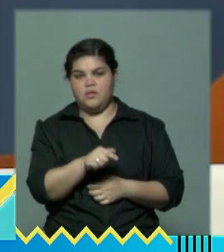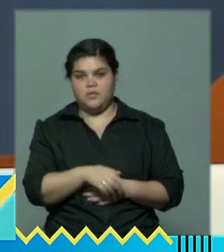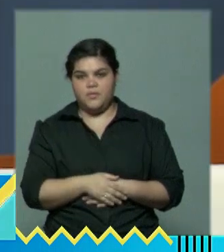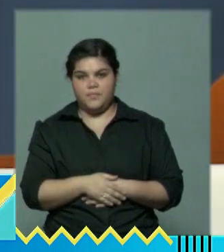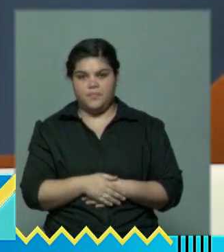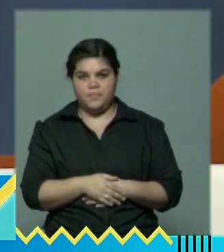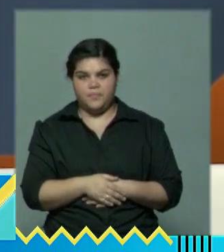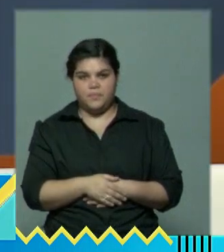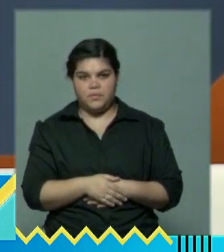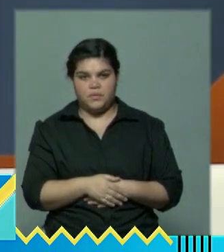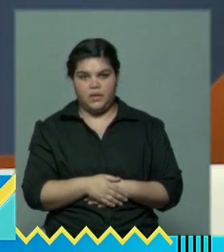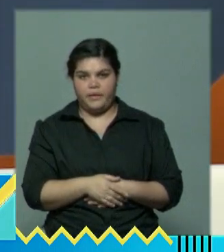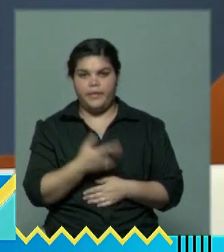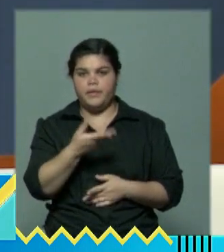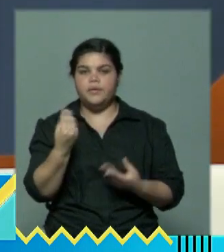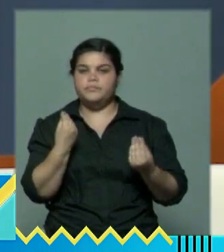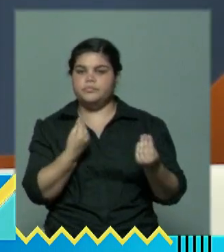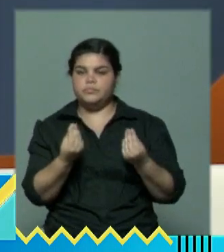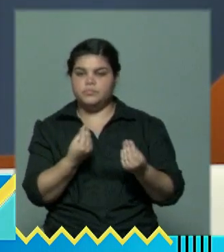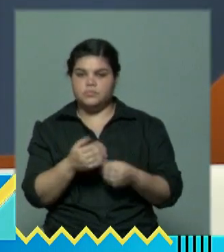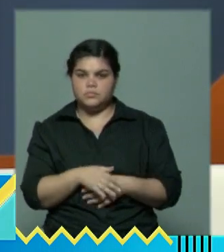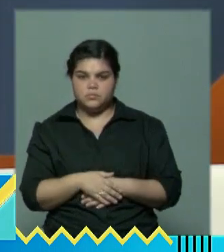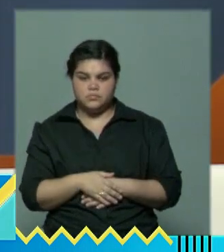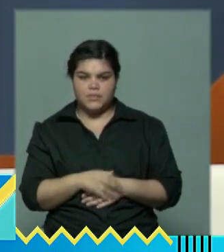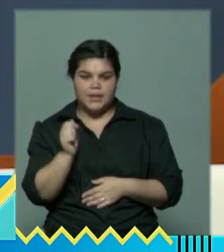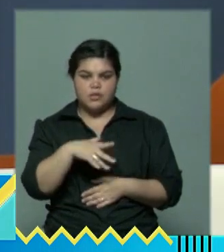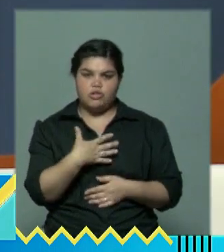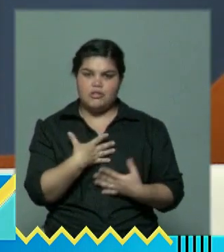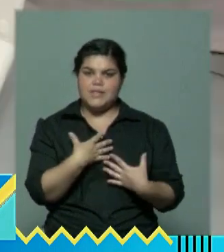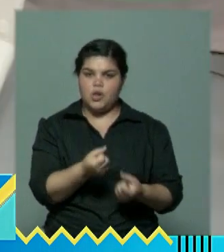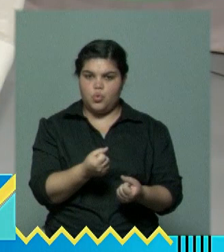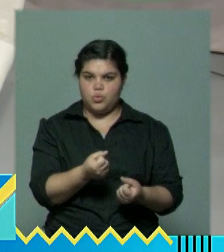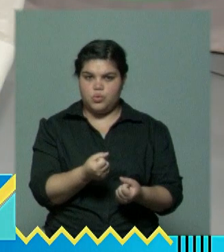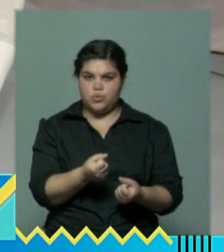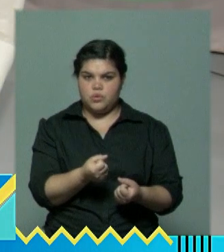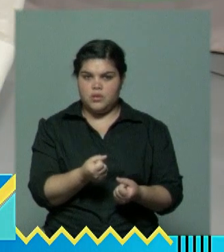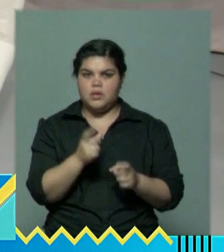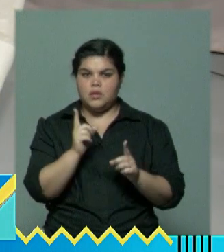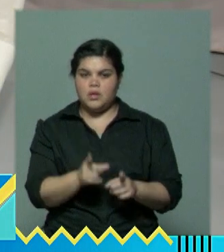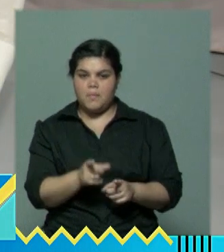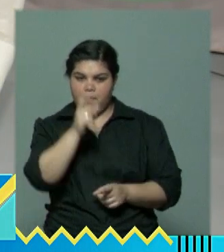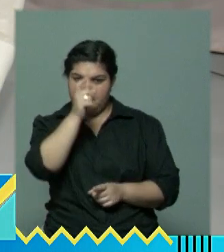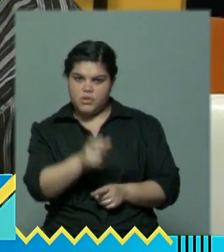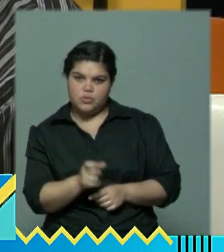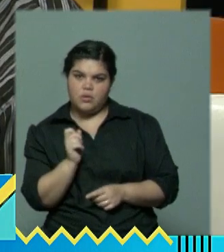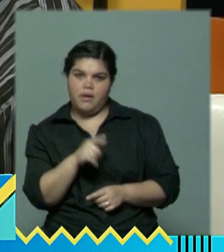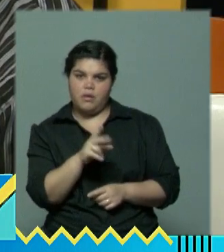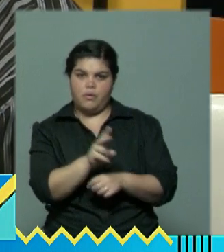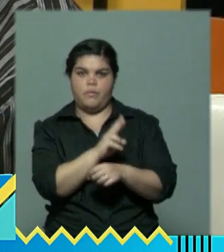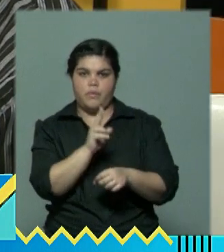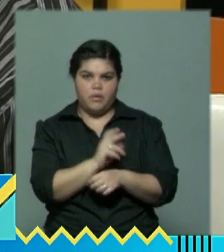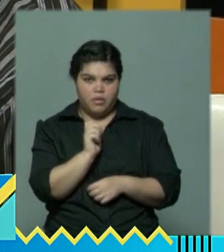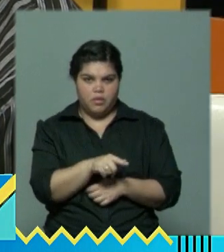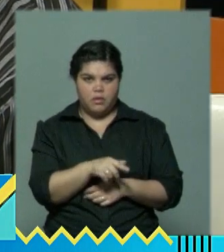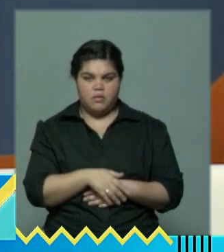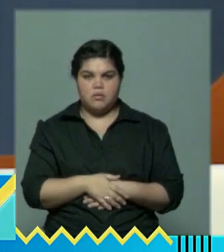que algo, es la salud y la previsión de ese trabajador. Yo